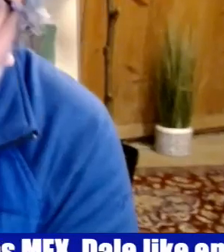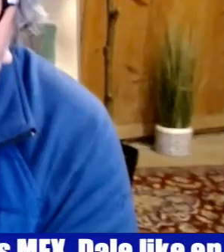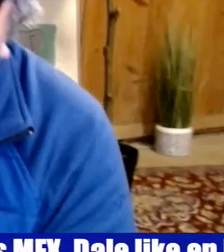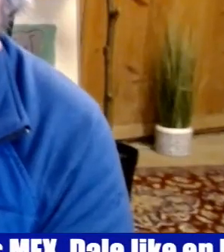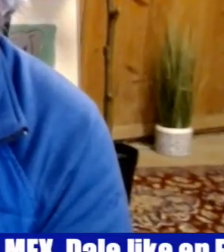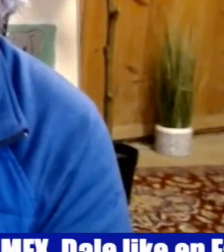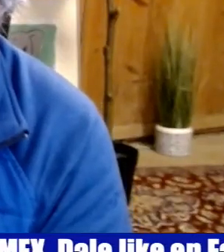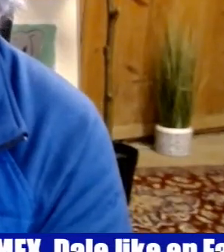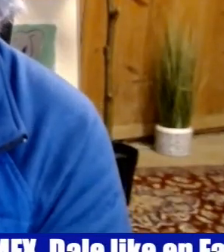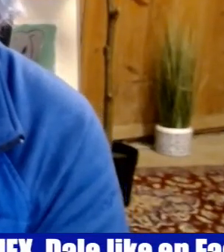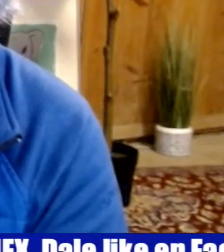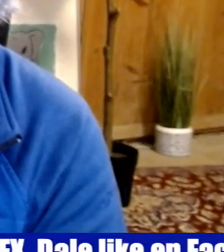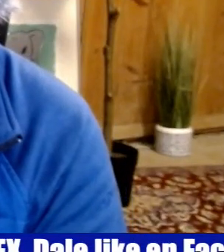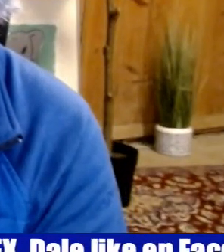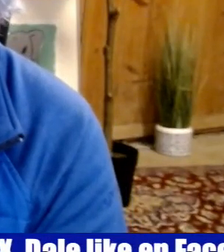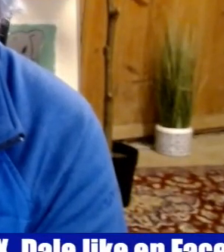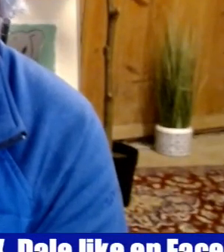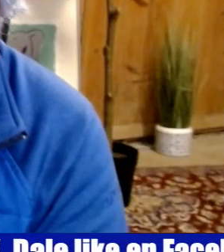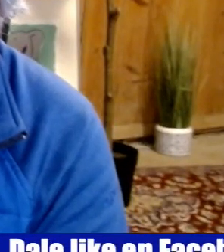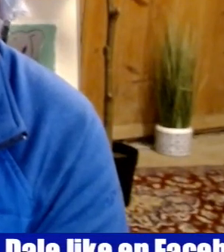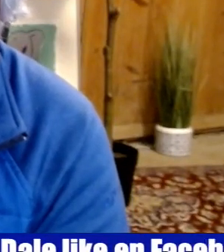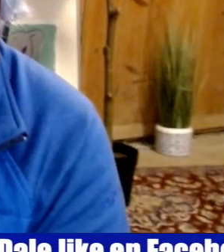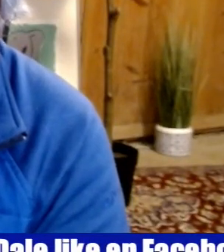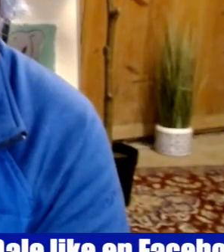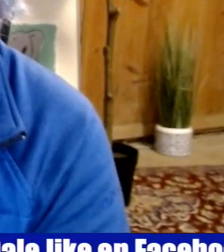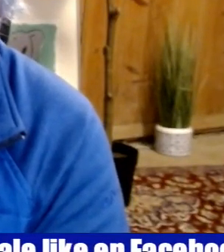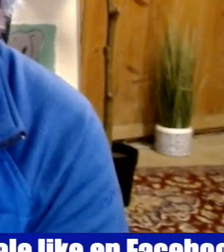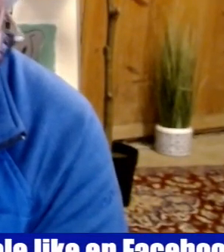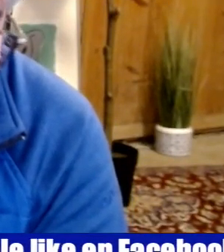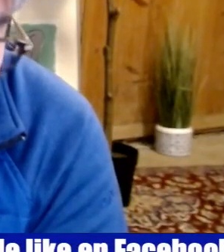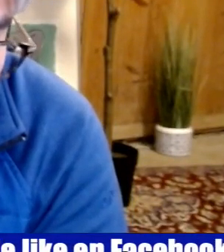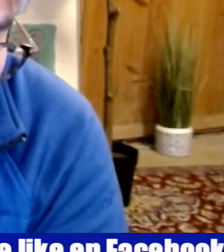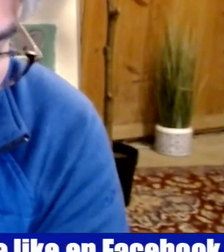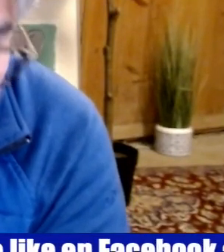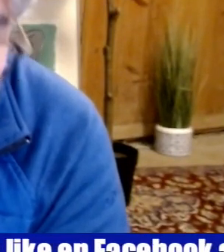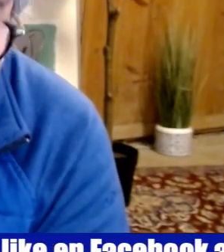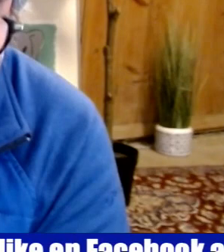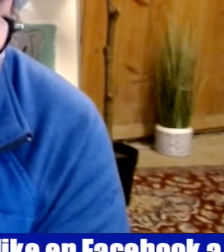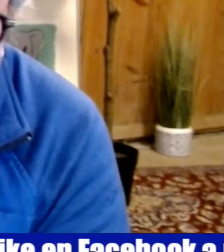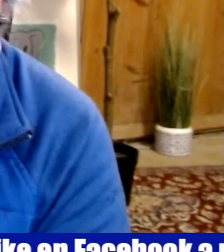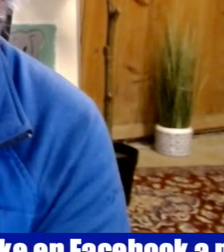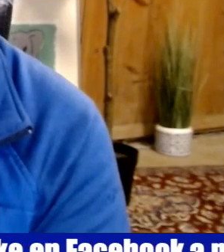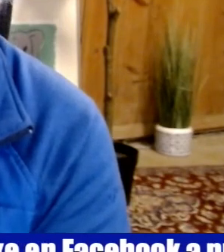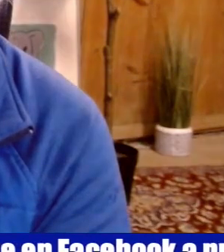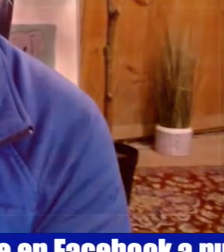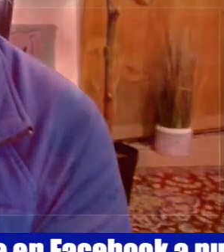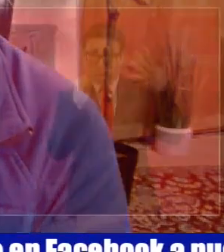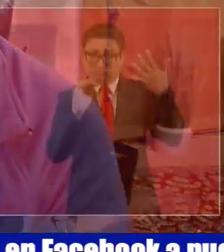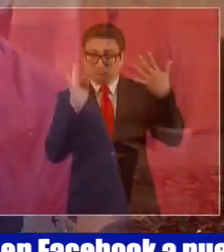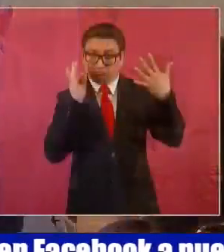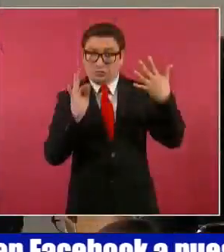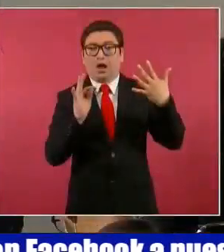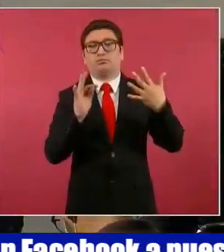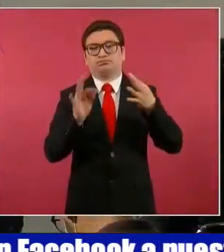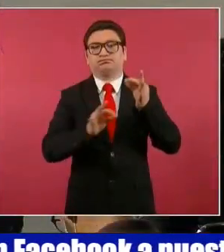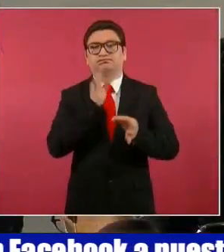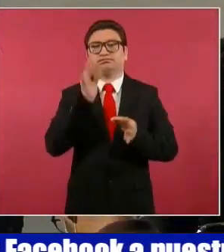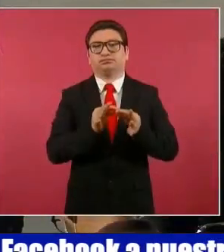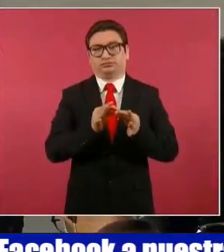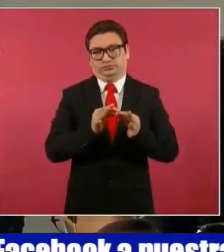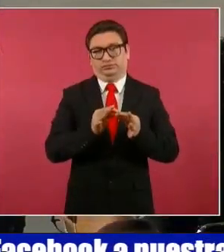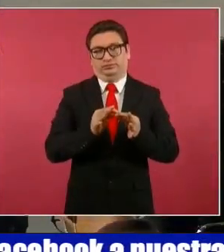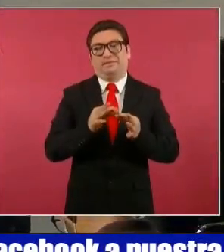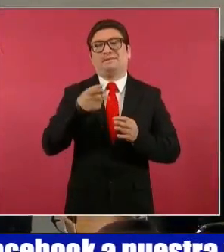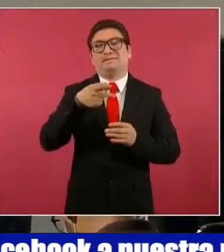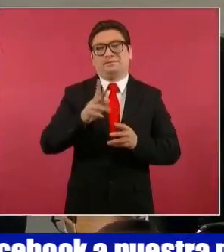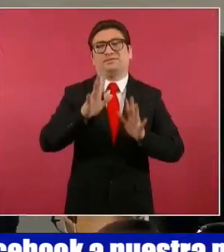Hablar de educación, precisamente, fíjese que el presidente López Obrador reveló hoy que cuando la maestra, así le llama